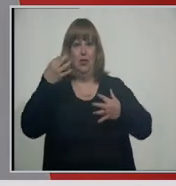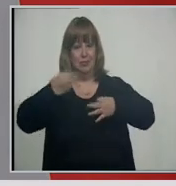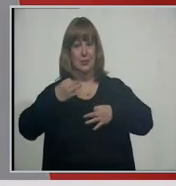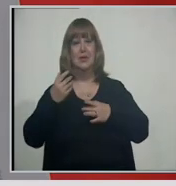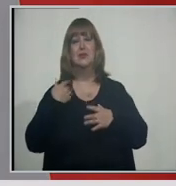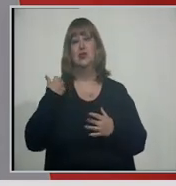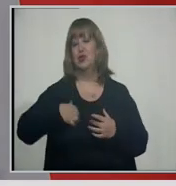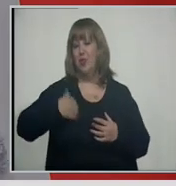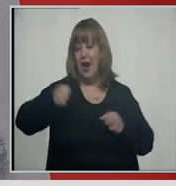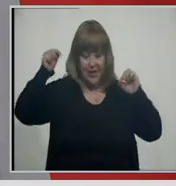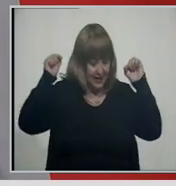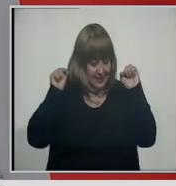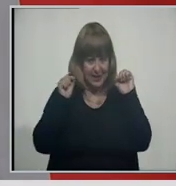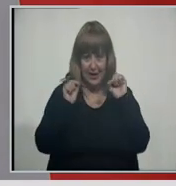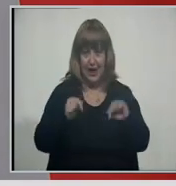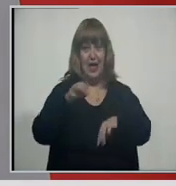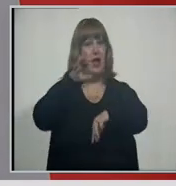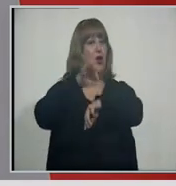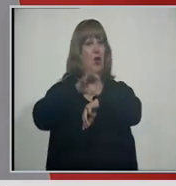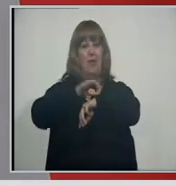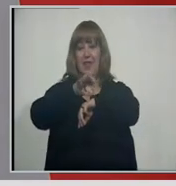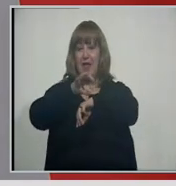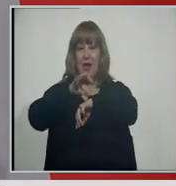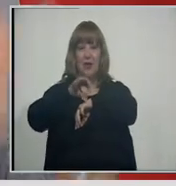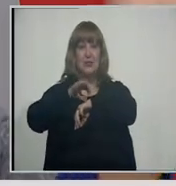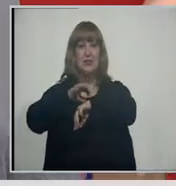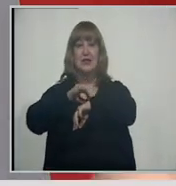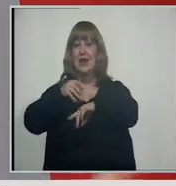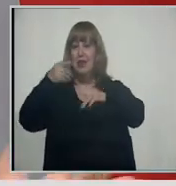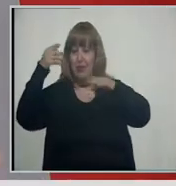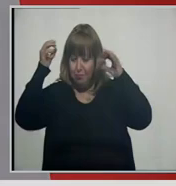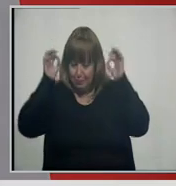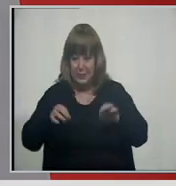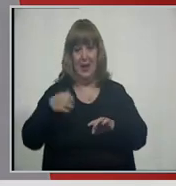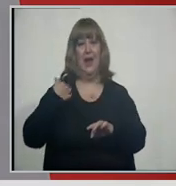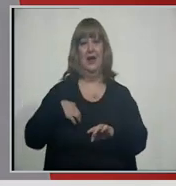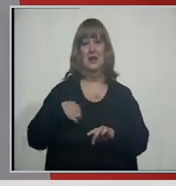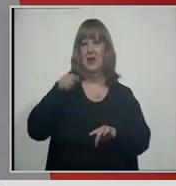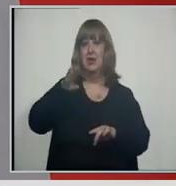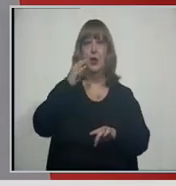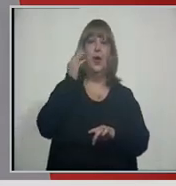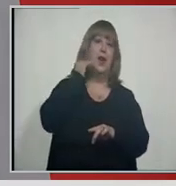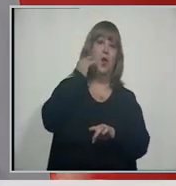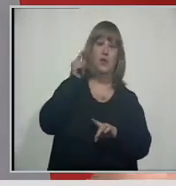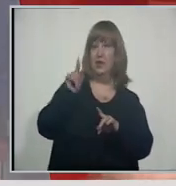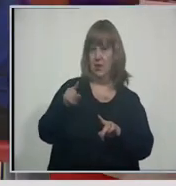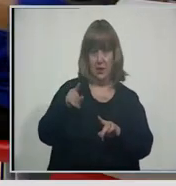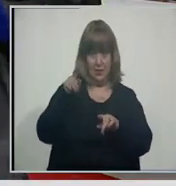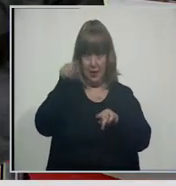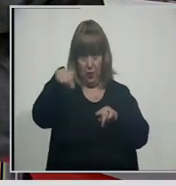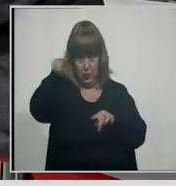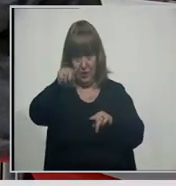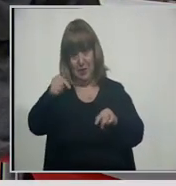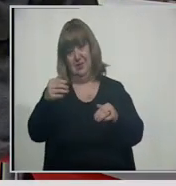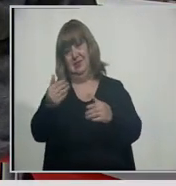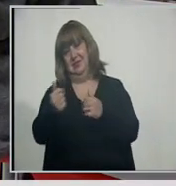argentina y los médicos atienden con gasa y esto no es la bbc de londres prestan ustedes están ellos pero nos